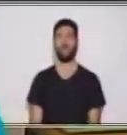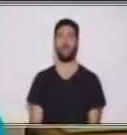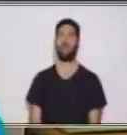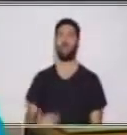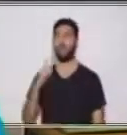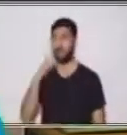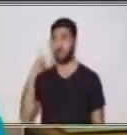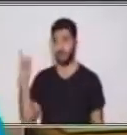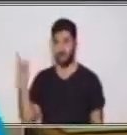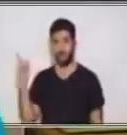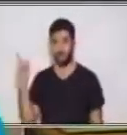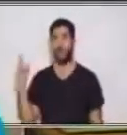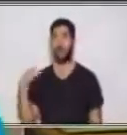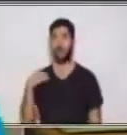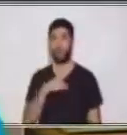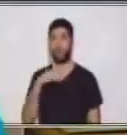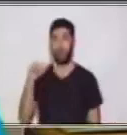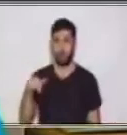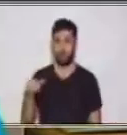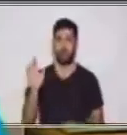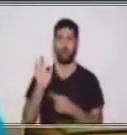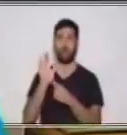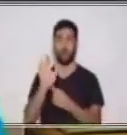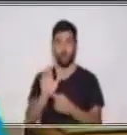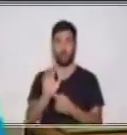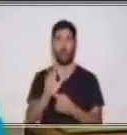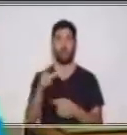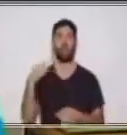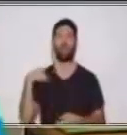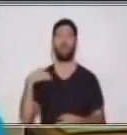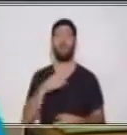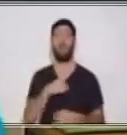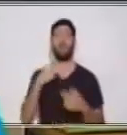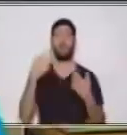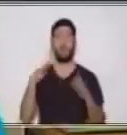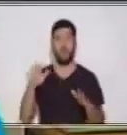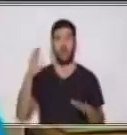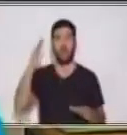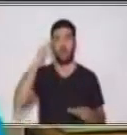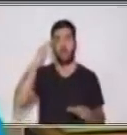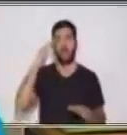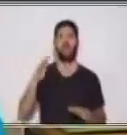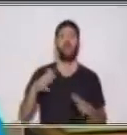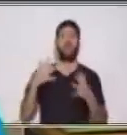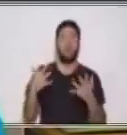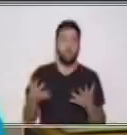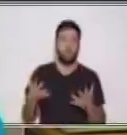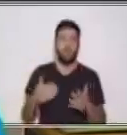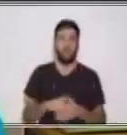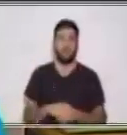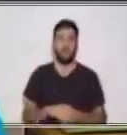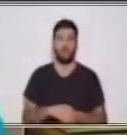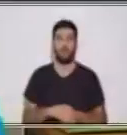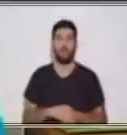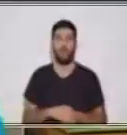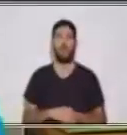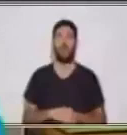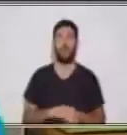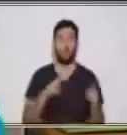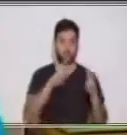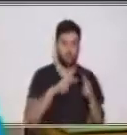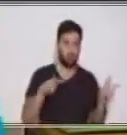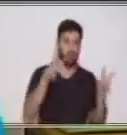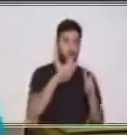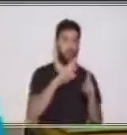caso que nosotros estamos planteando acá, nosotros ya sabemos ¿Cuál va a ser el valor?